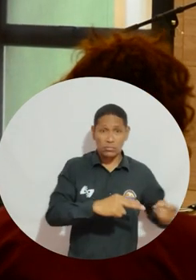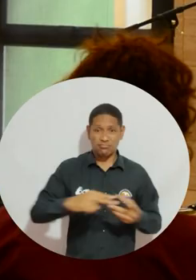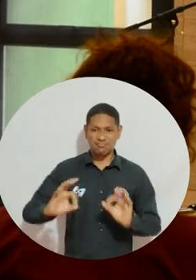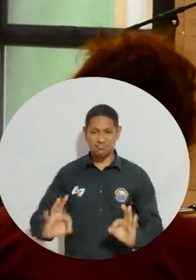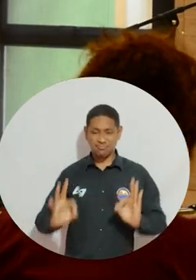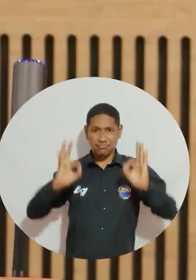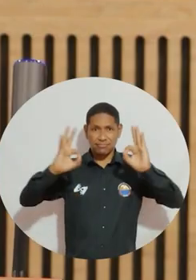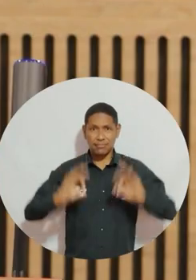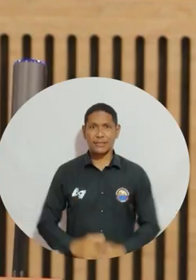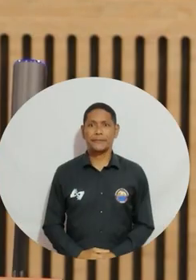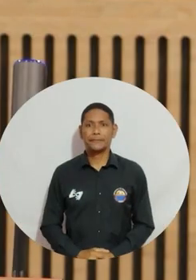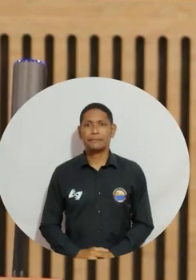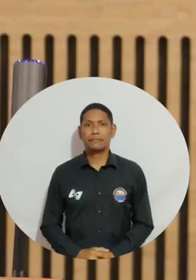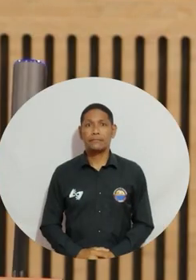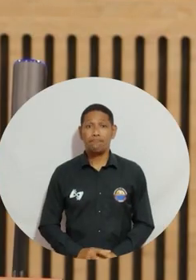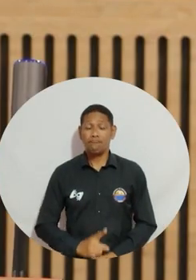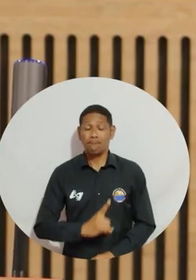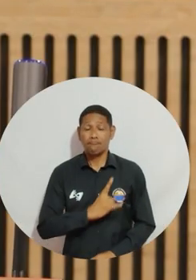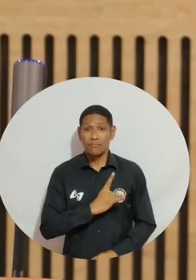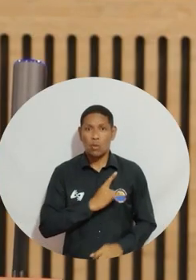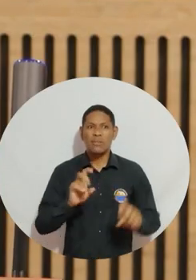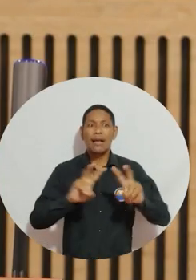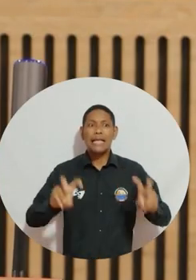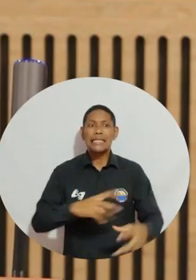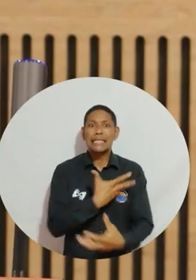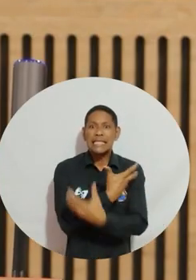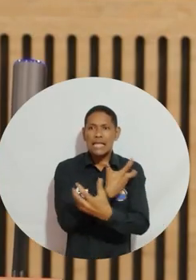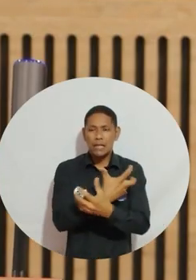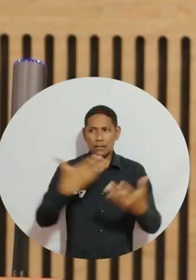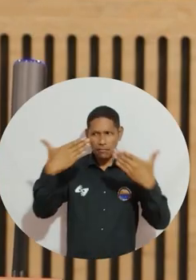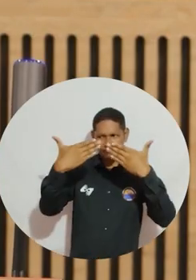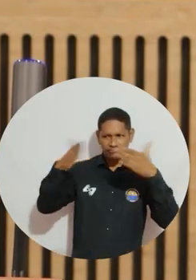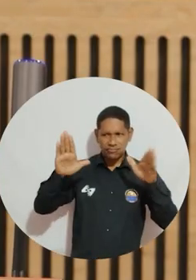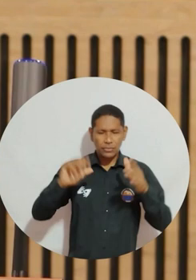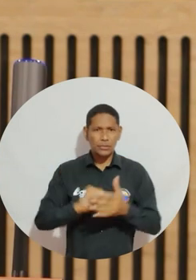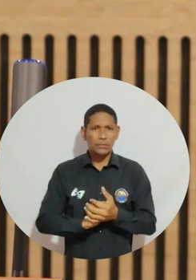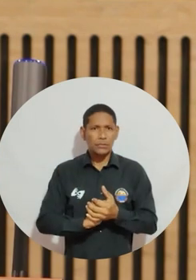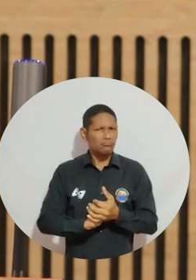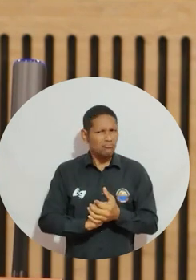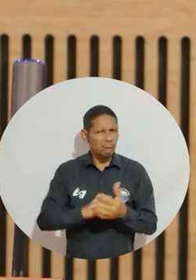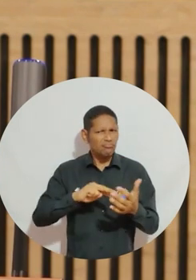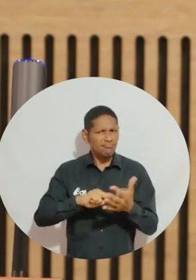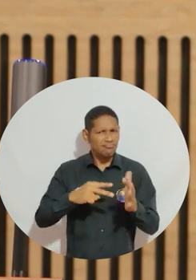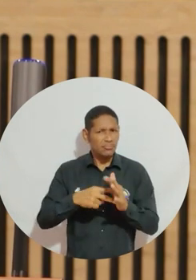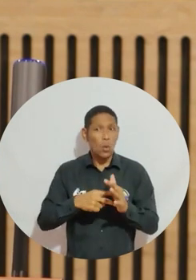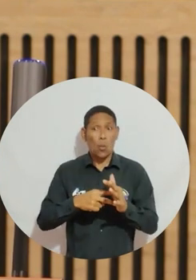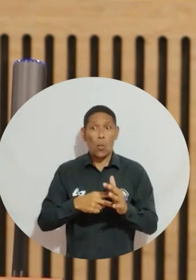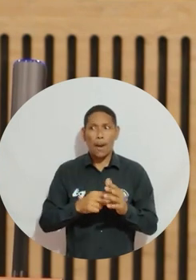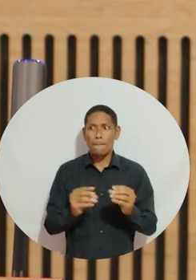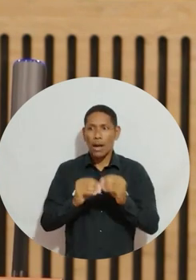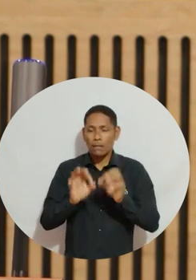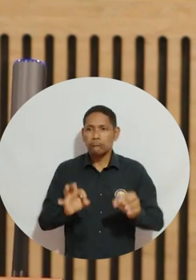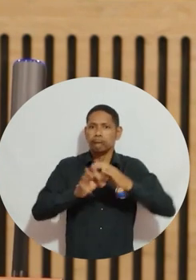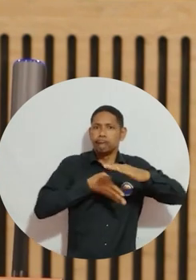educativa. La universidad está comprometida con el tema de ciencia abierta, pero ciencia abierta, lo he dicho, no solamente garantizar que existe